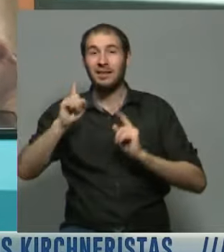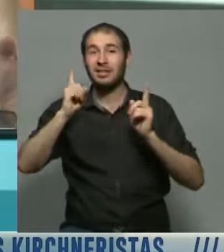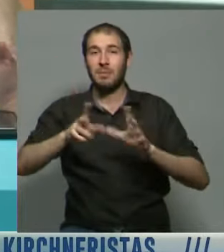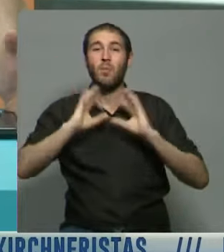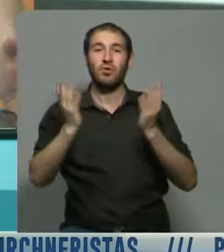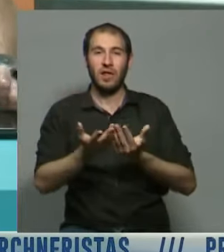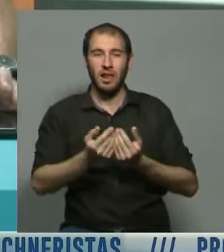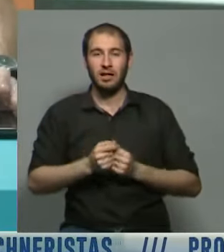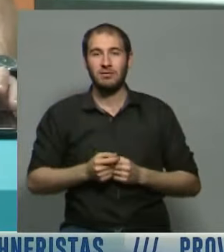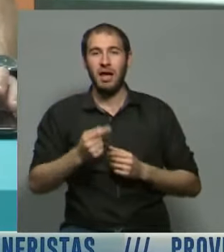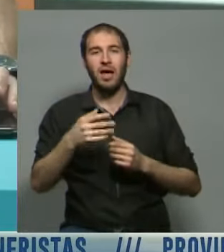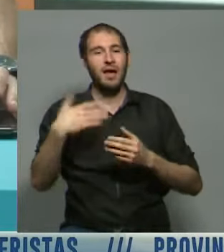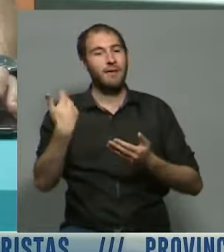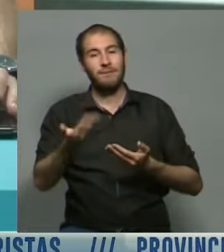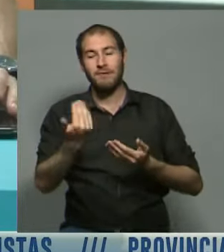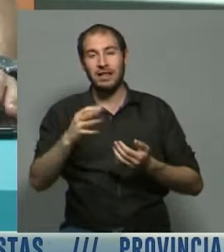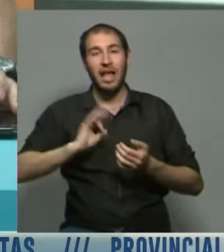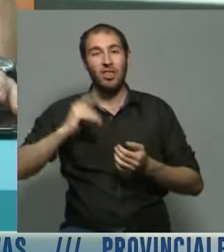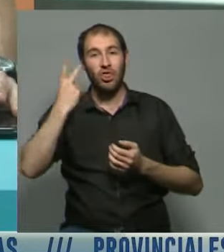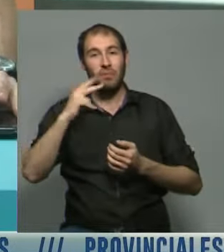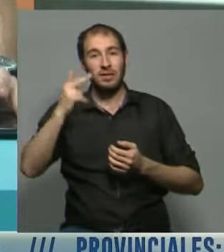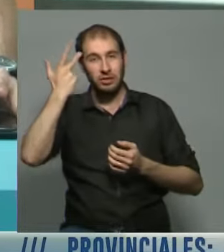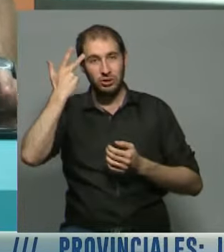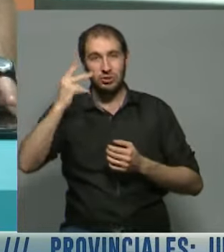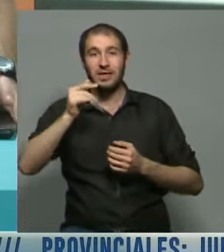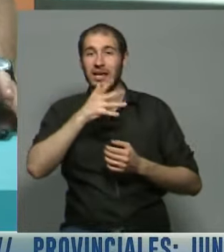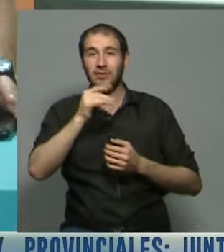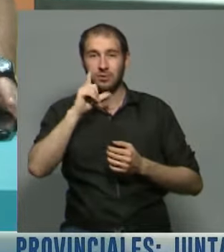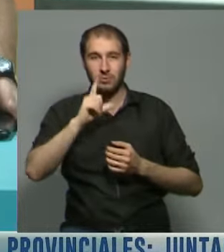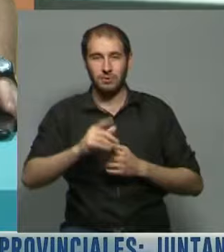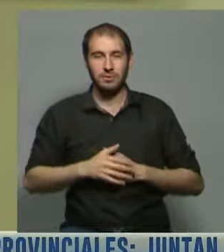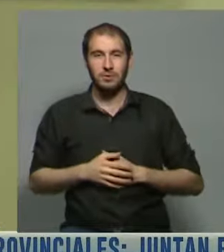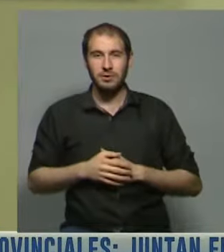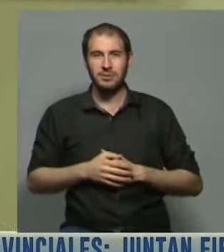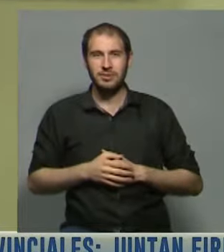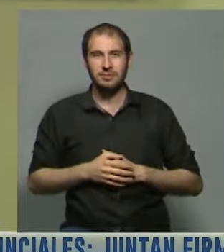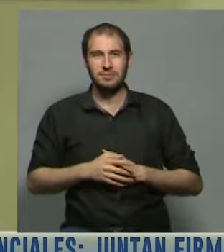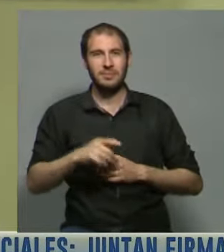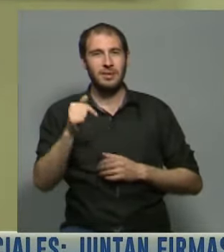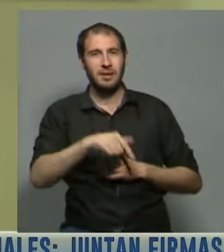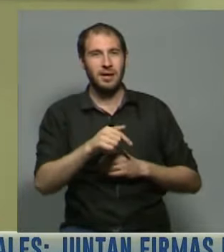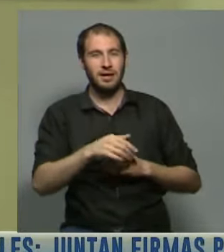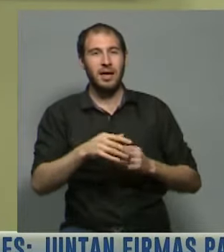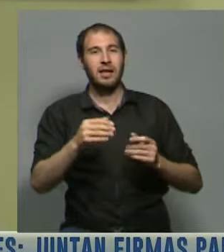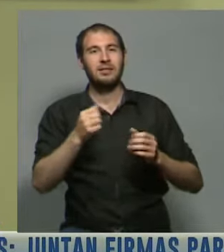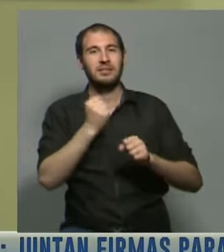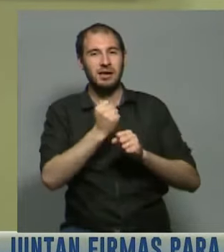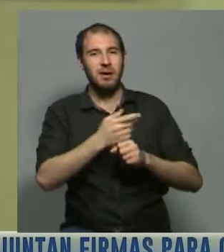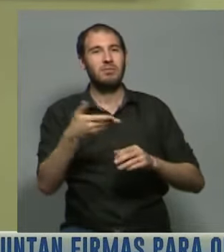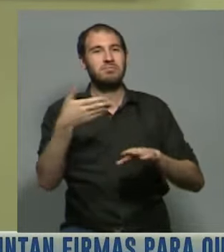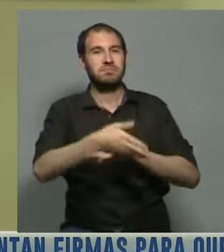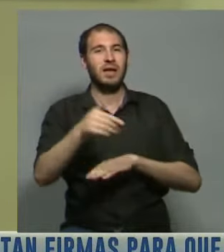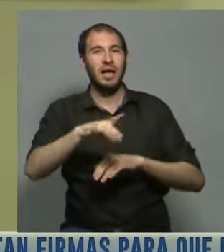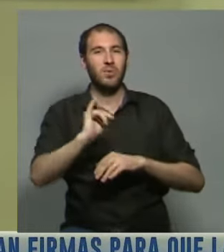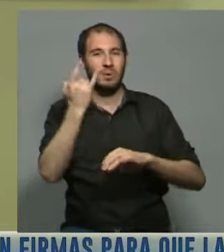nivel mundial, como la gran ausencia en el año 2018 a partir del 14 de junio. Bien, bueno, Gastón, te agradezco por la intervención aquí